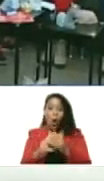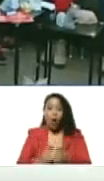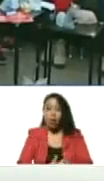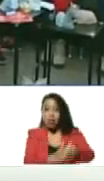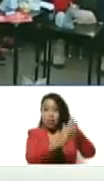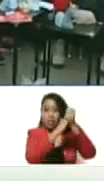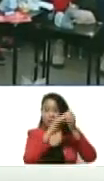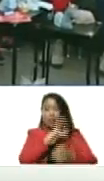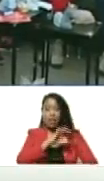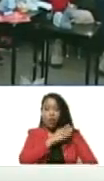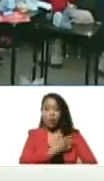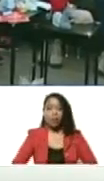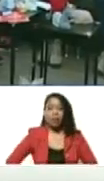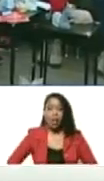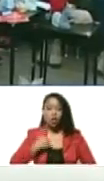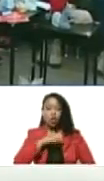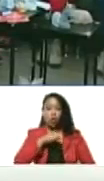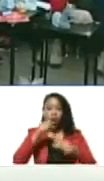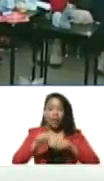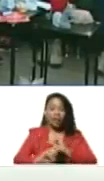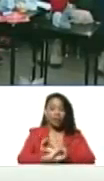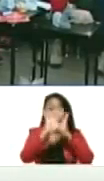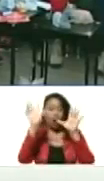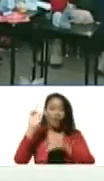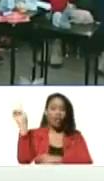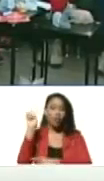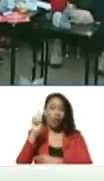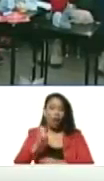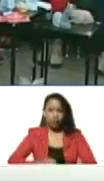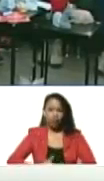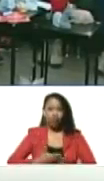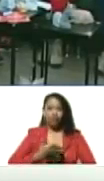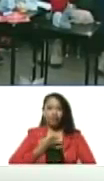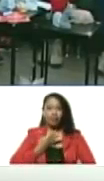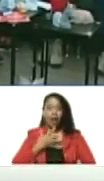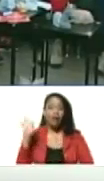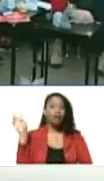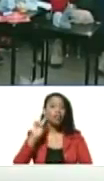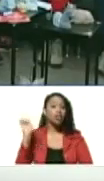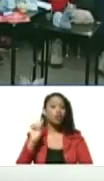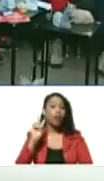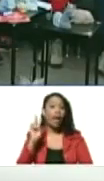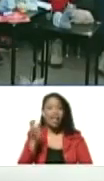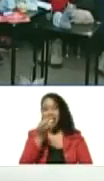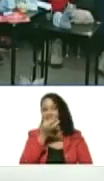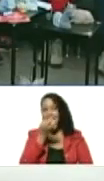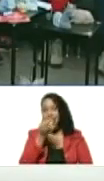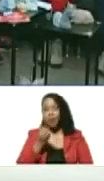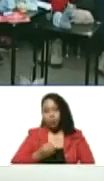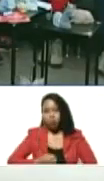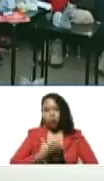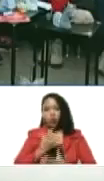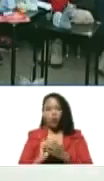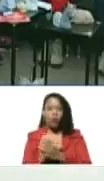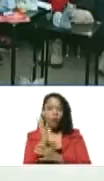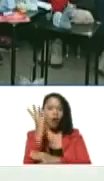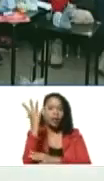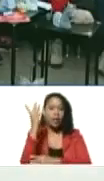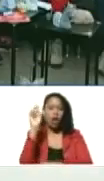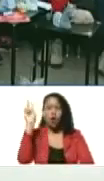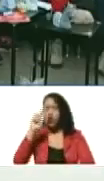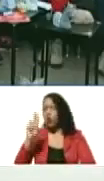señor presidente, estamos convencidos de que Venezuela renace, de que Venezuela reverdece y que nunca más, señor